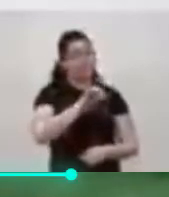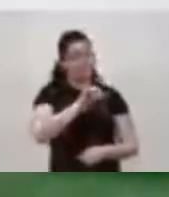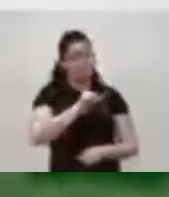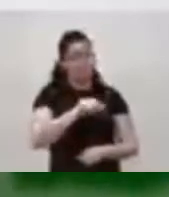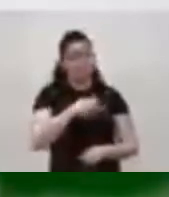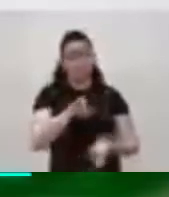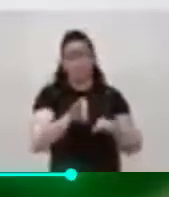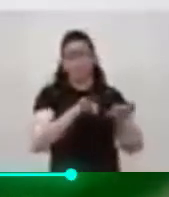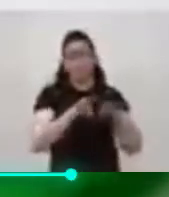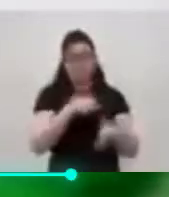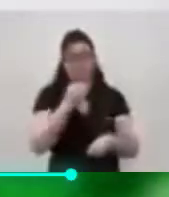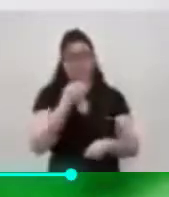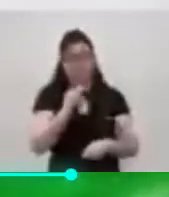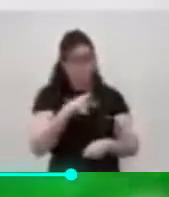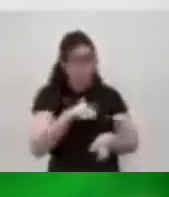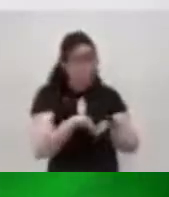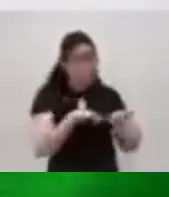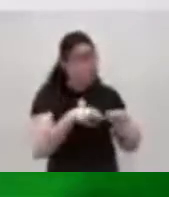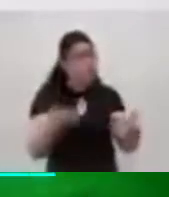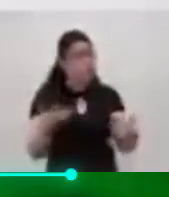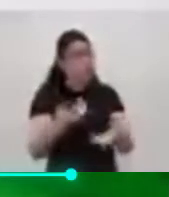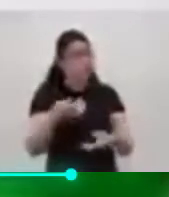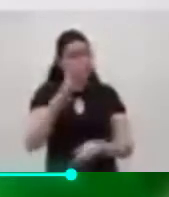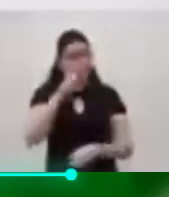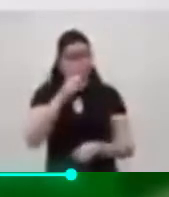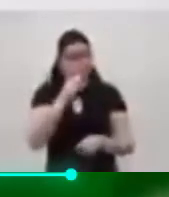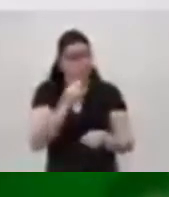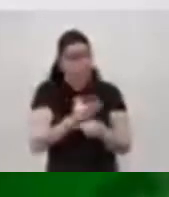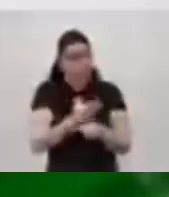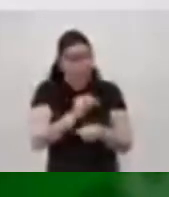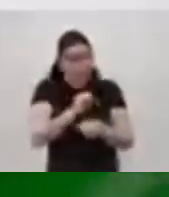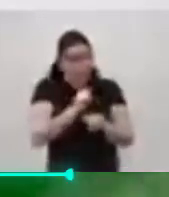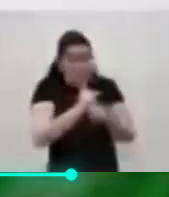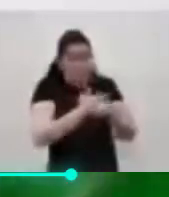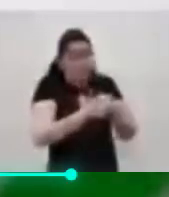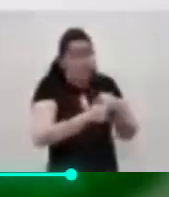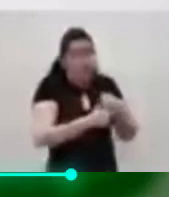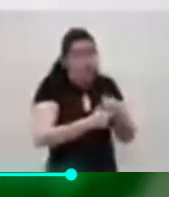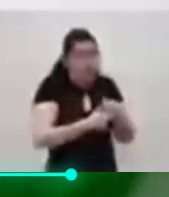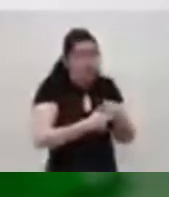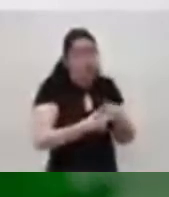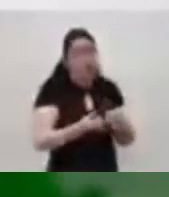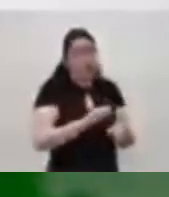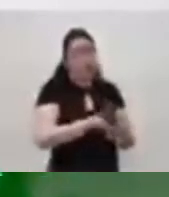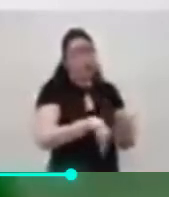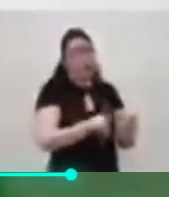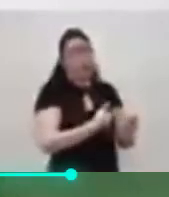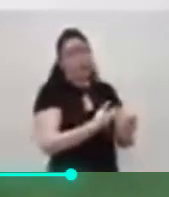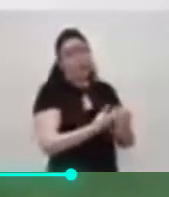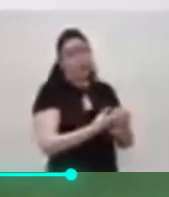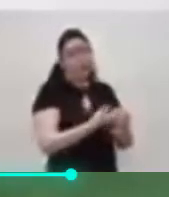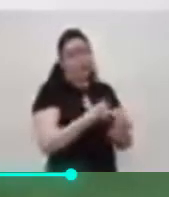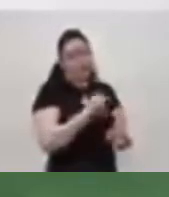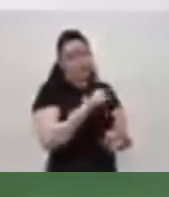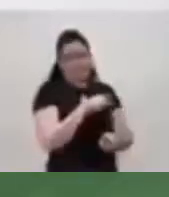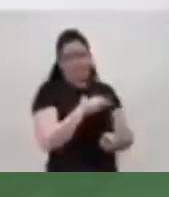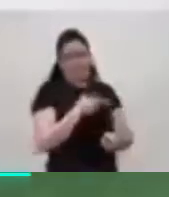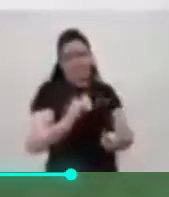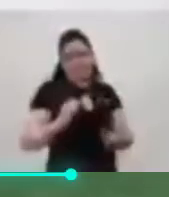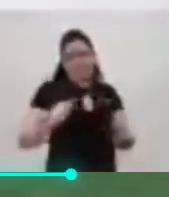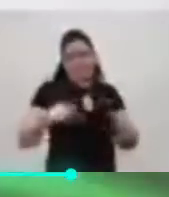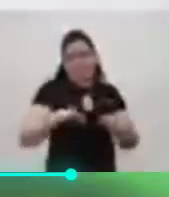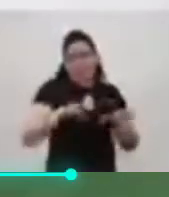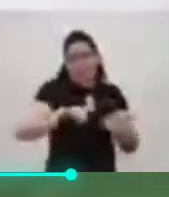muy responsable, y si hay alguna sanción administrativa, algún servidor público, pues va a provenir del propio